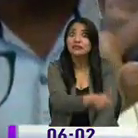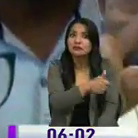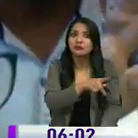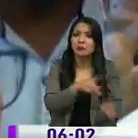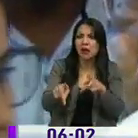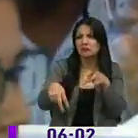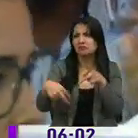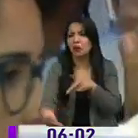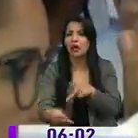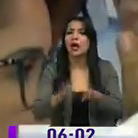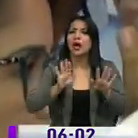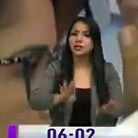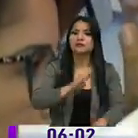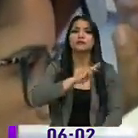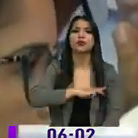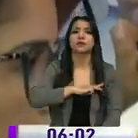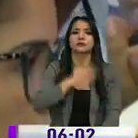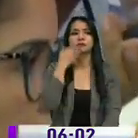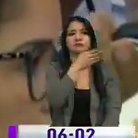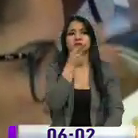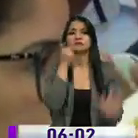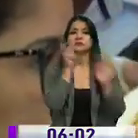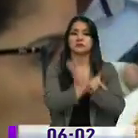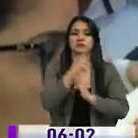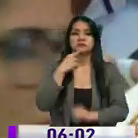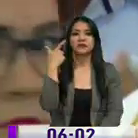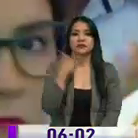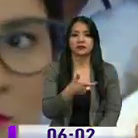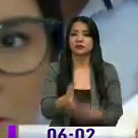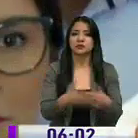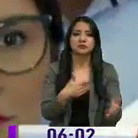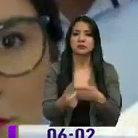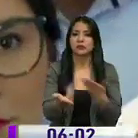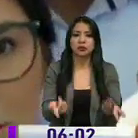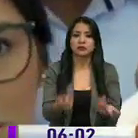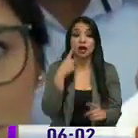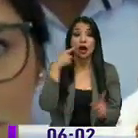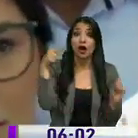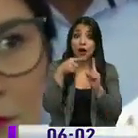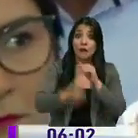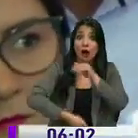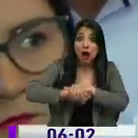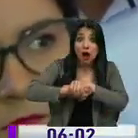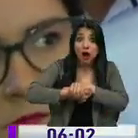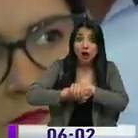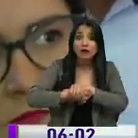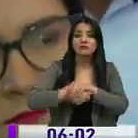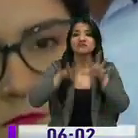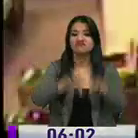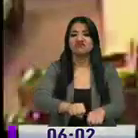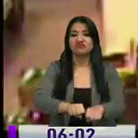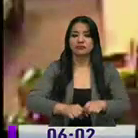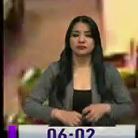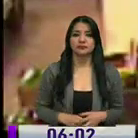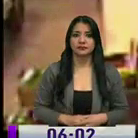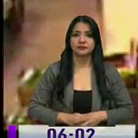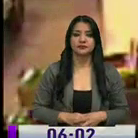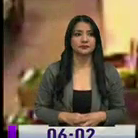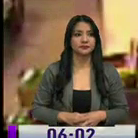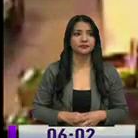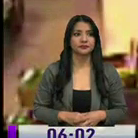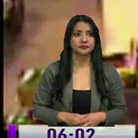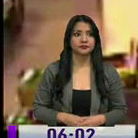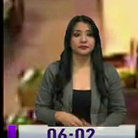como el municipio lo presente ante la fiscalía. No importa dónde se esconda el señor va a ser capturado. Los